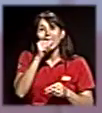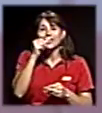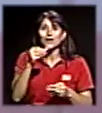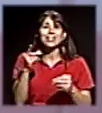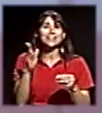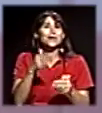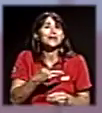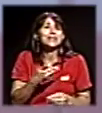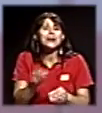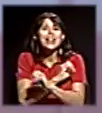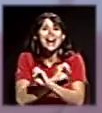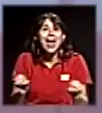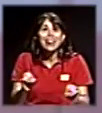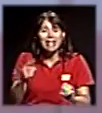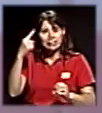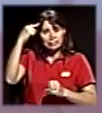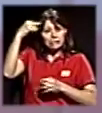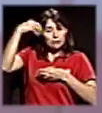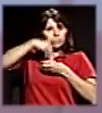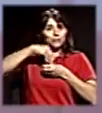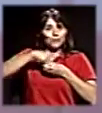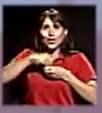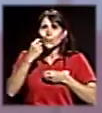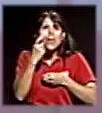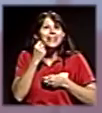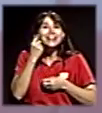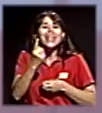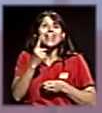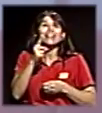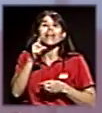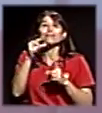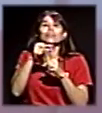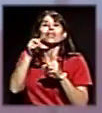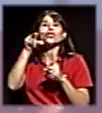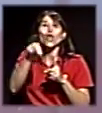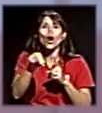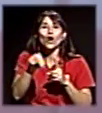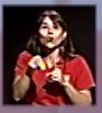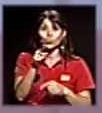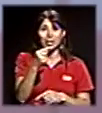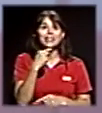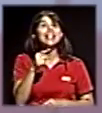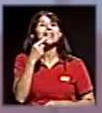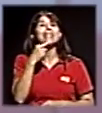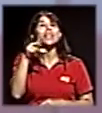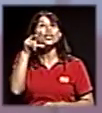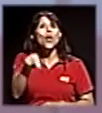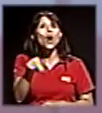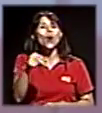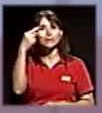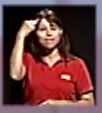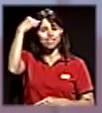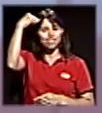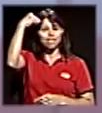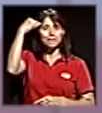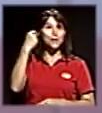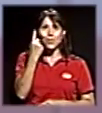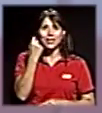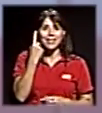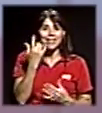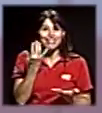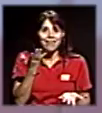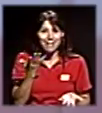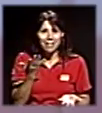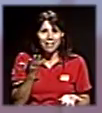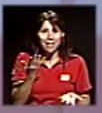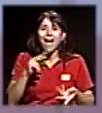inconsciente no entiende la negación las negativas di no no lo entiende tu inconsciente y